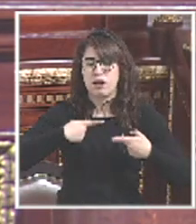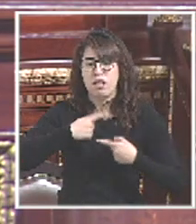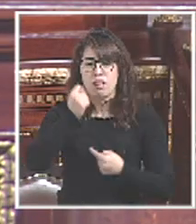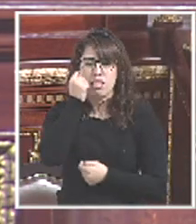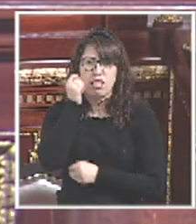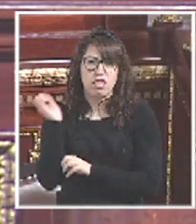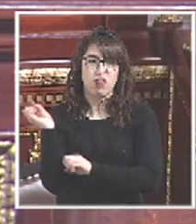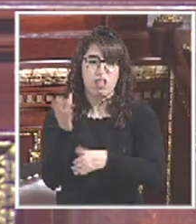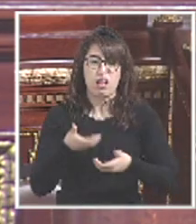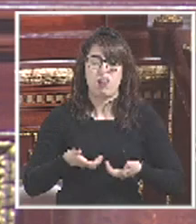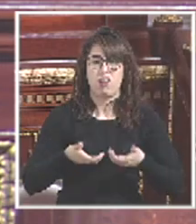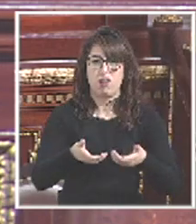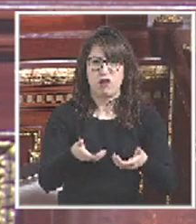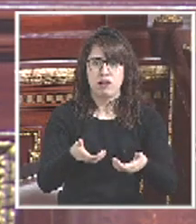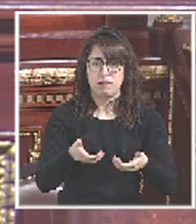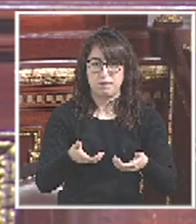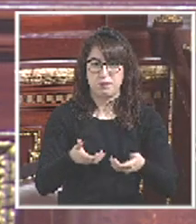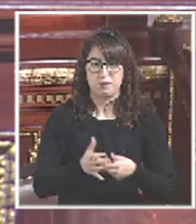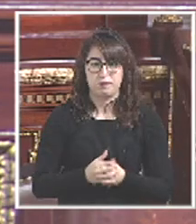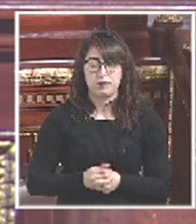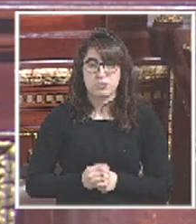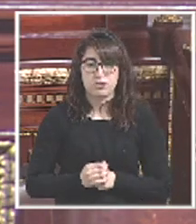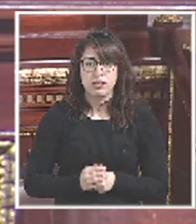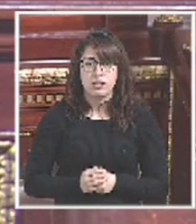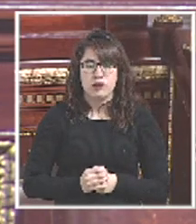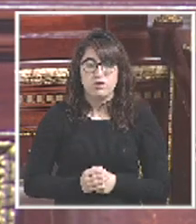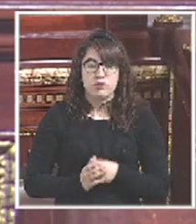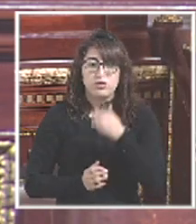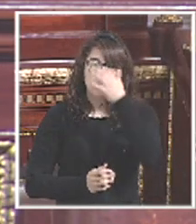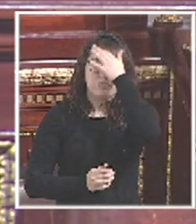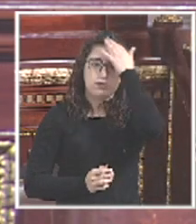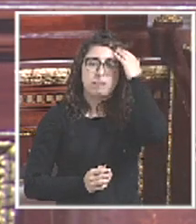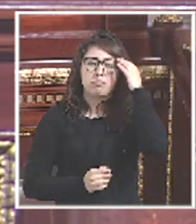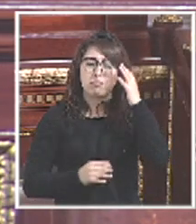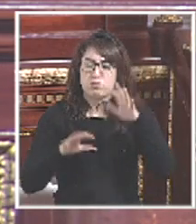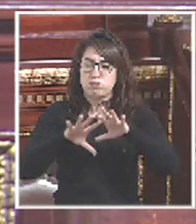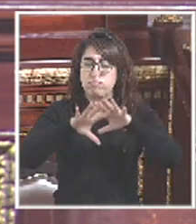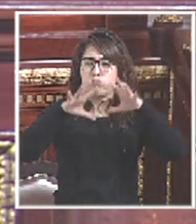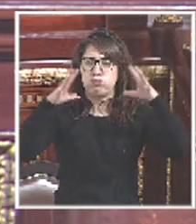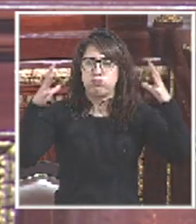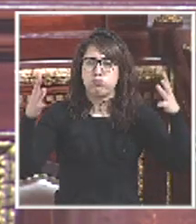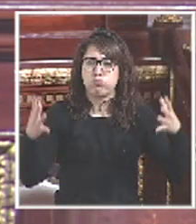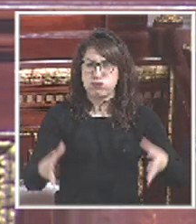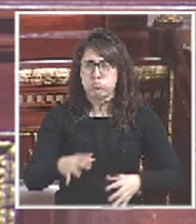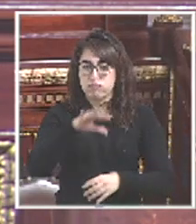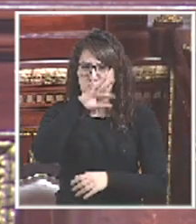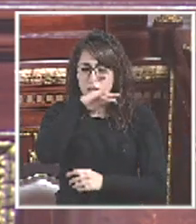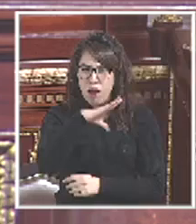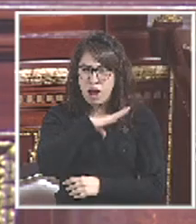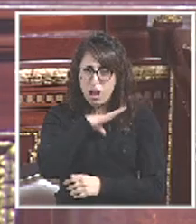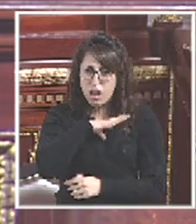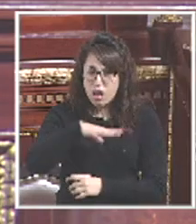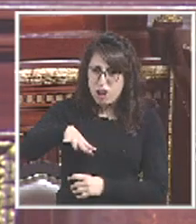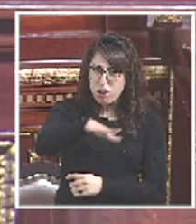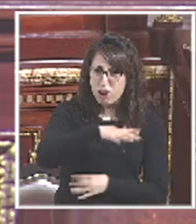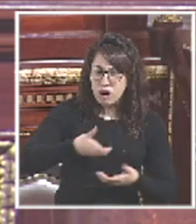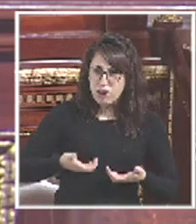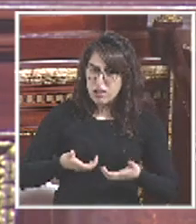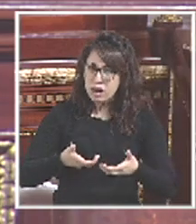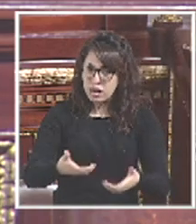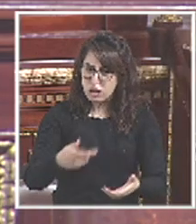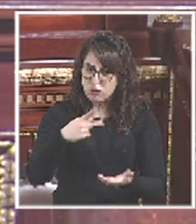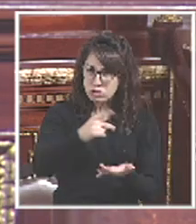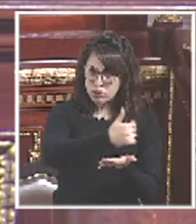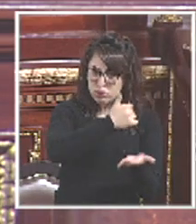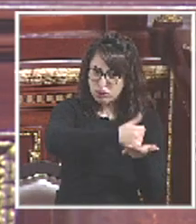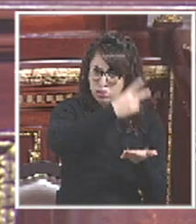abandonar en vía pública. En los montones de basura que se llegan a formar en las calles de la Ciudad de México, se observan